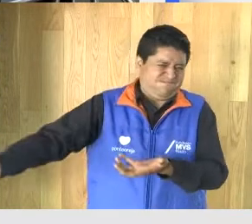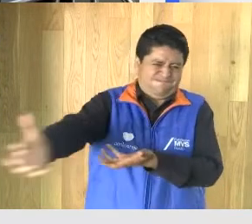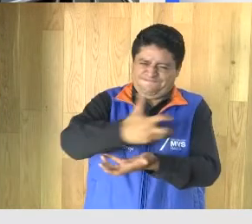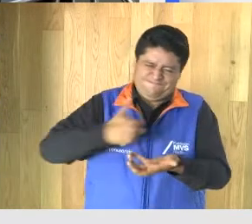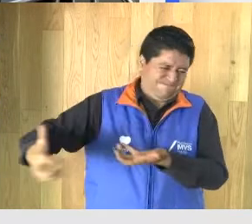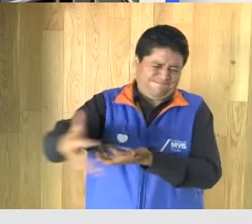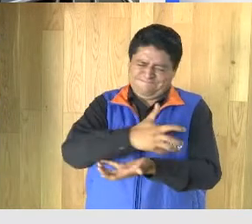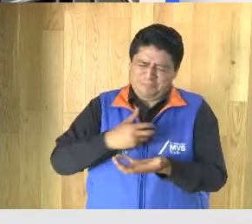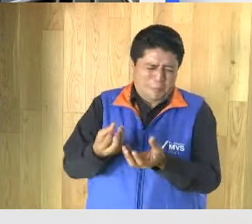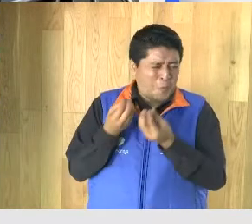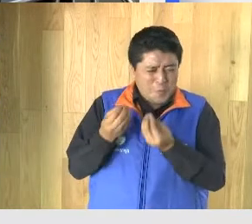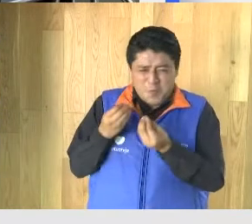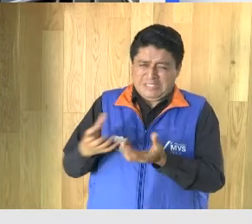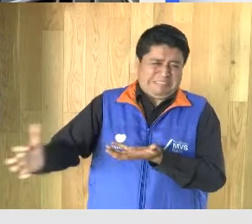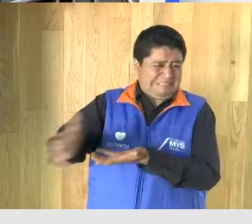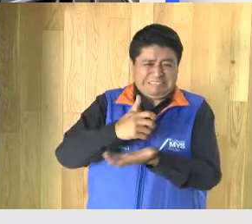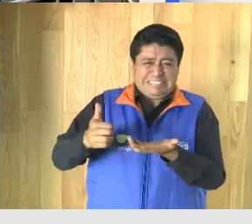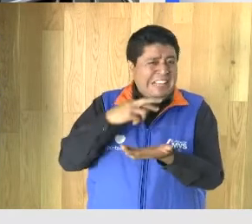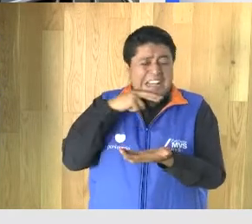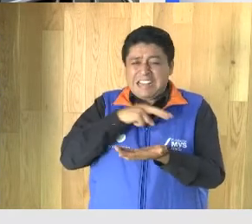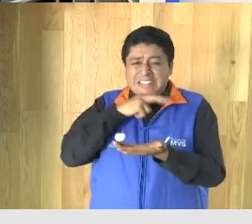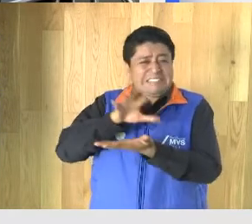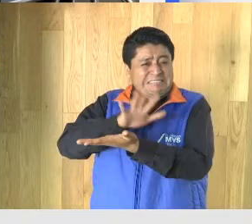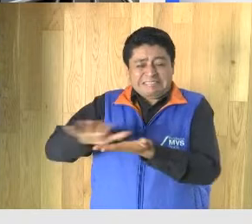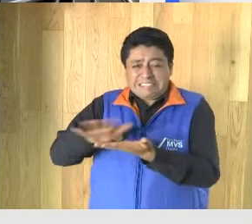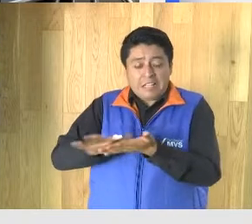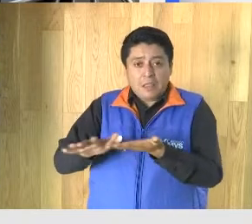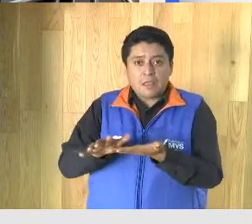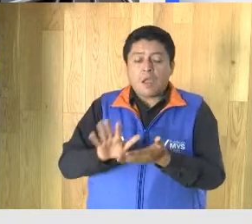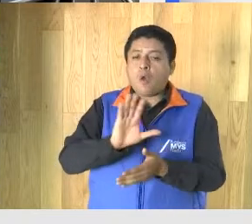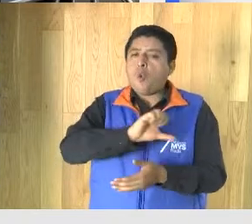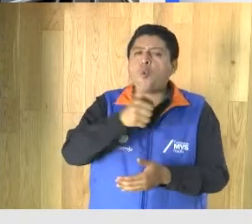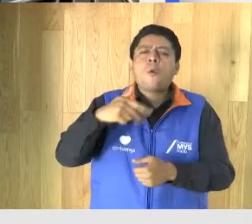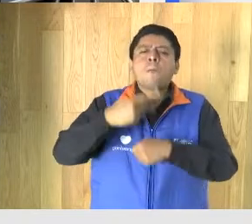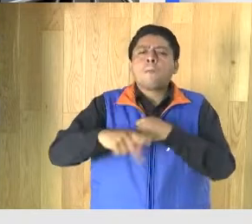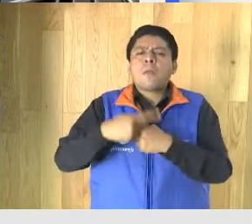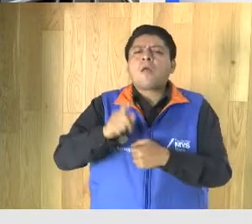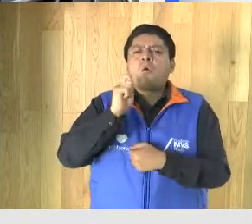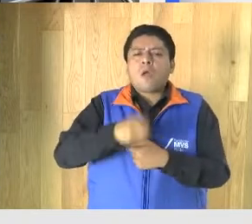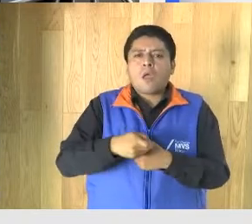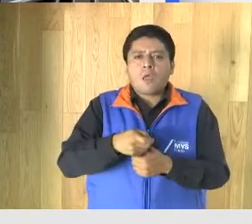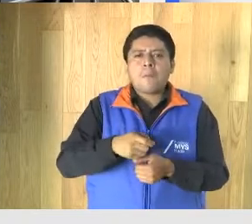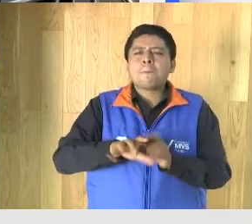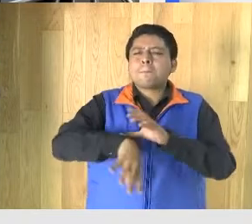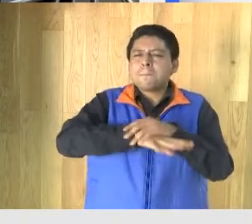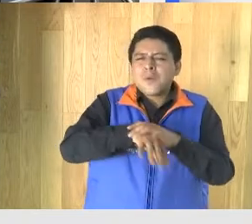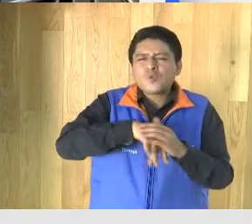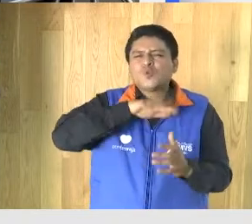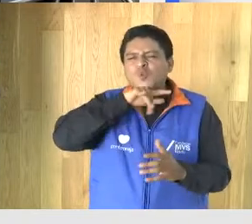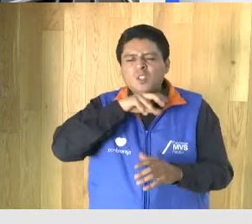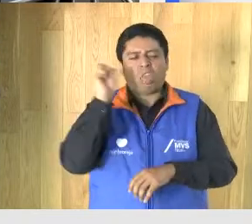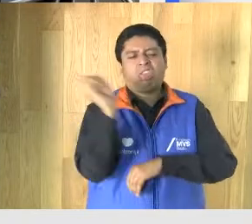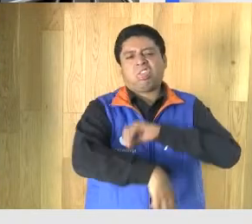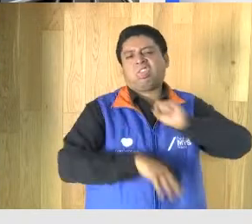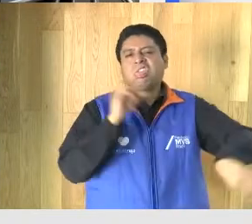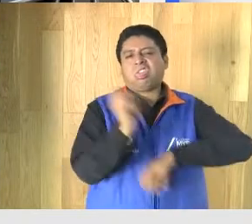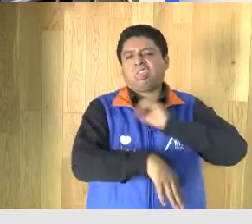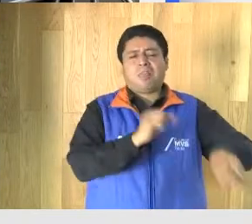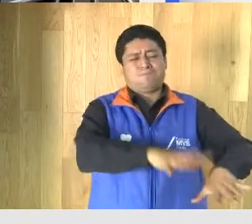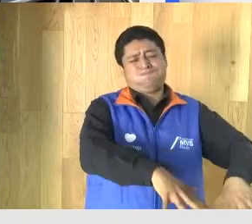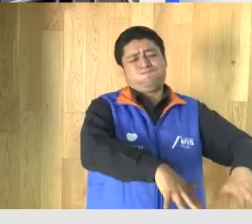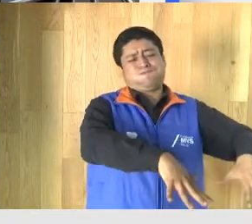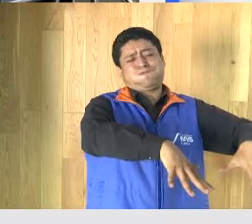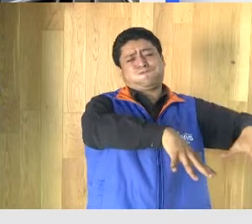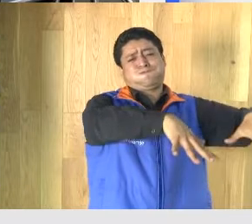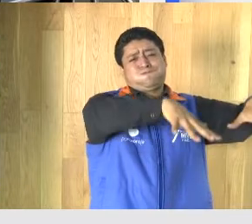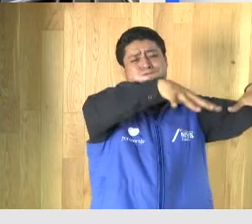abajo, es decir, todo lo que tiene que ver con la generación de residuos, los datos también son, desde luego, pues poco optimistas,